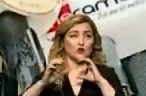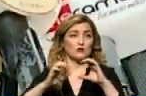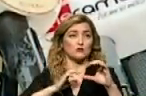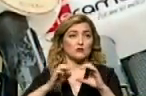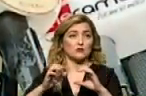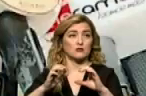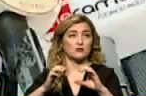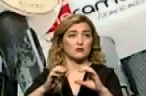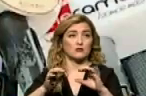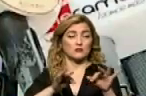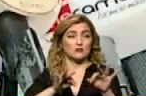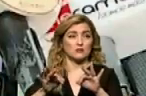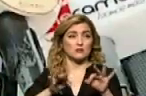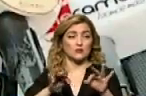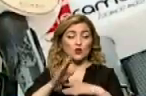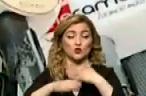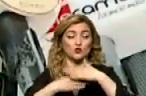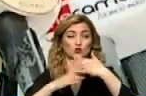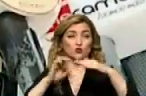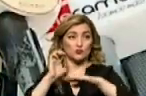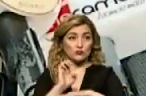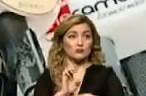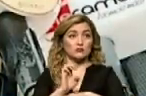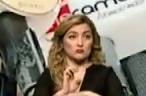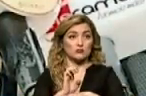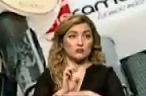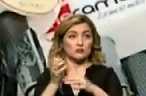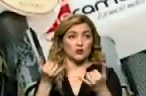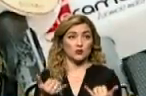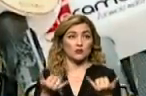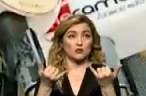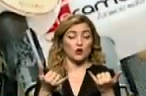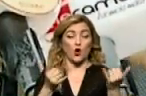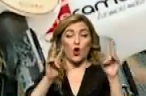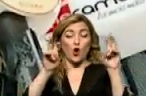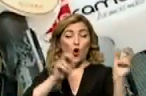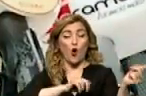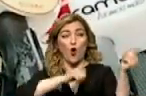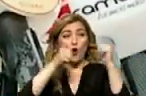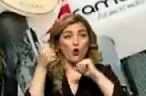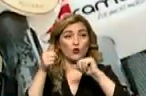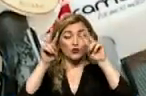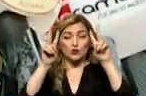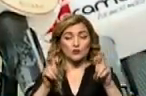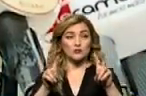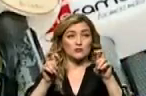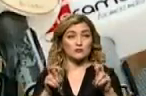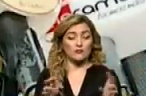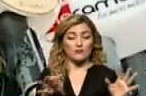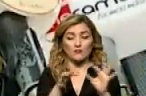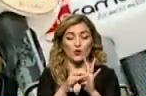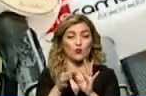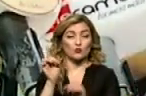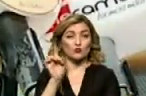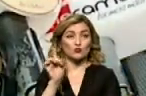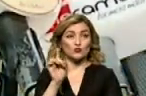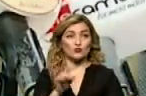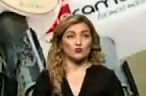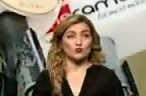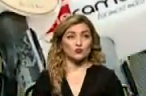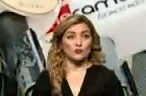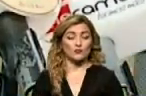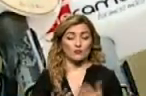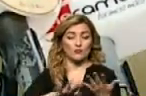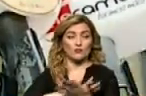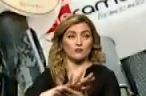y para explicarle al país, para explicar, ahorita no porque estamos en otro tema y no vinculemos lo uno con lo otro porque